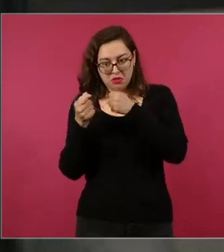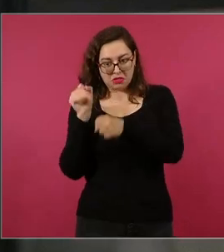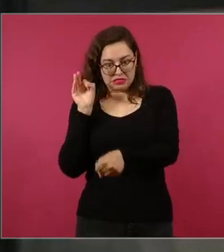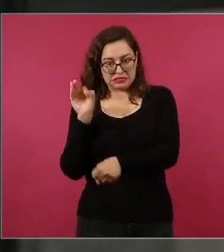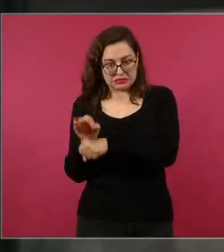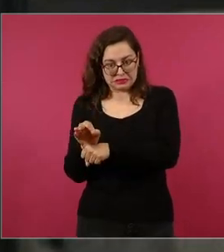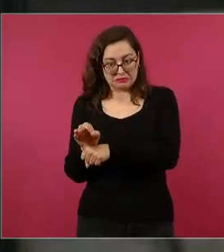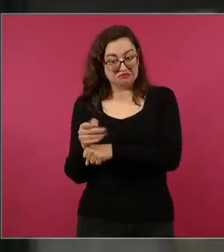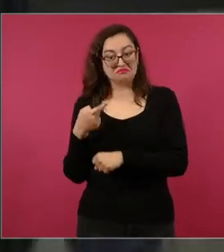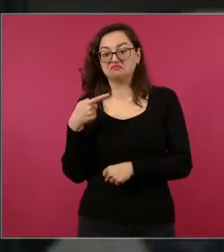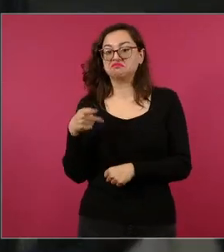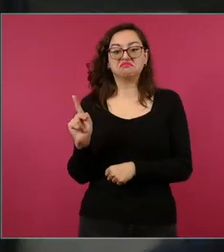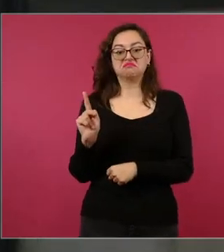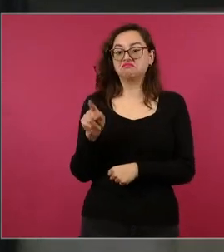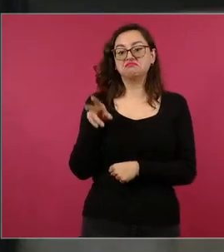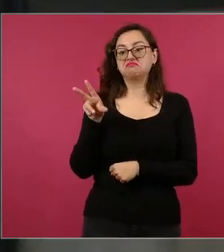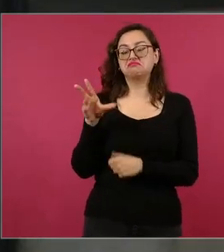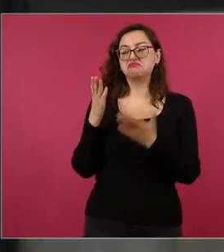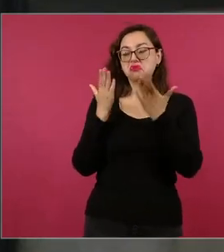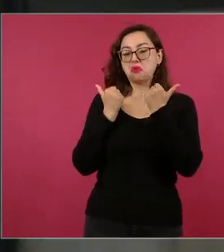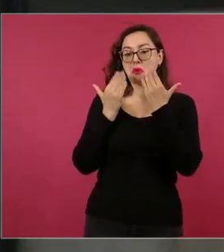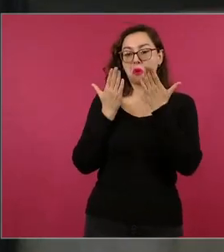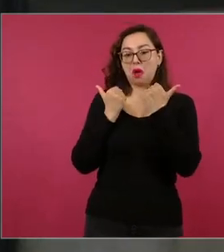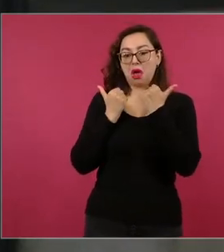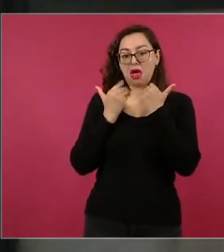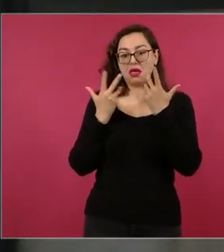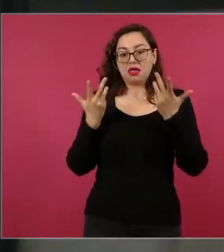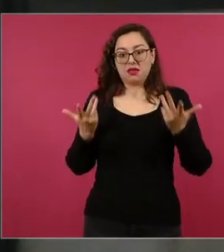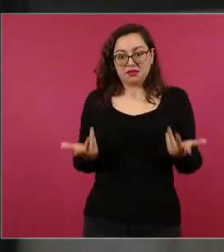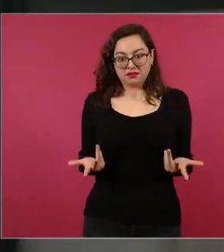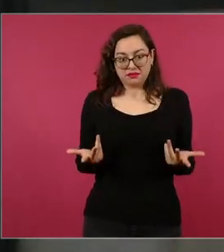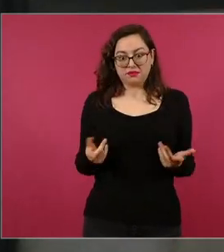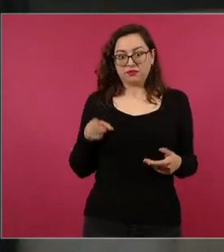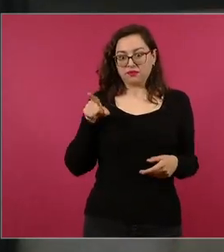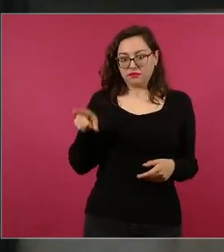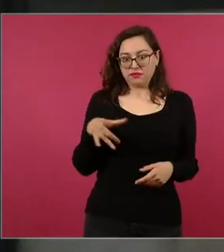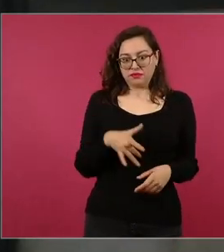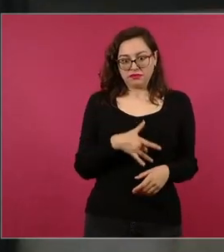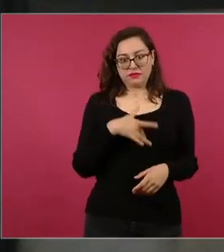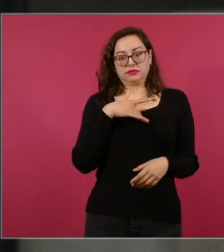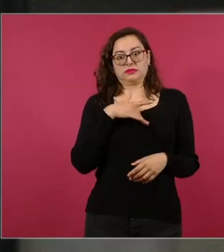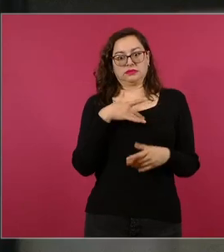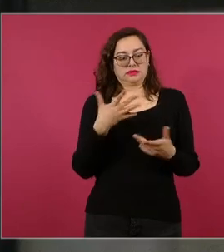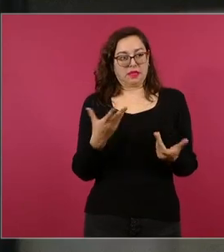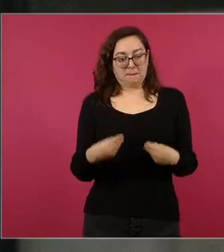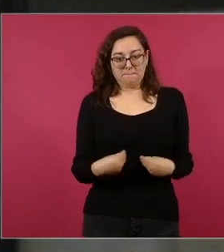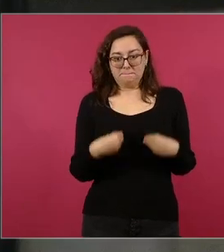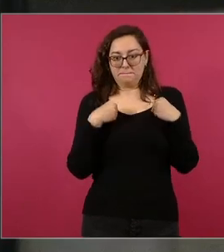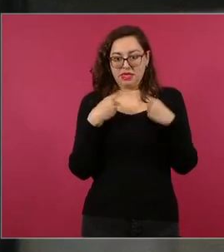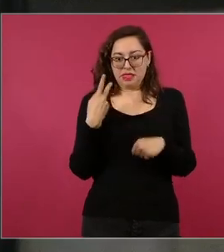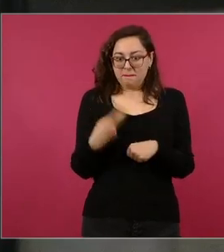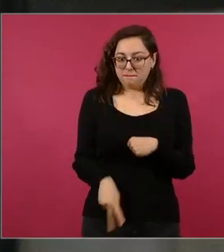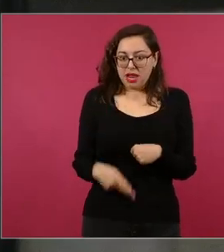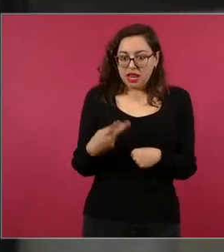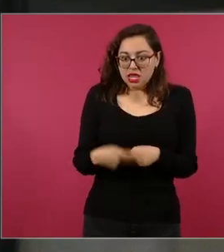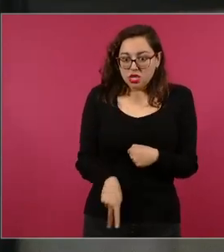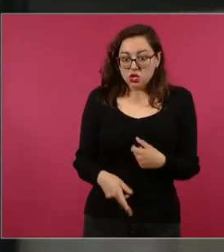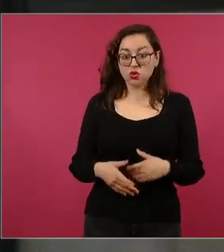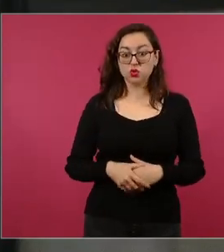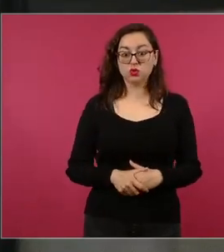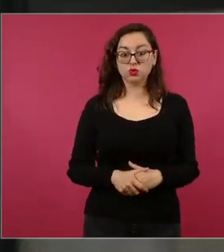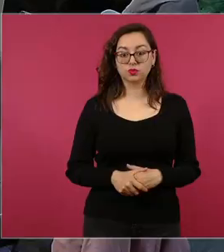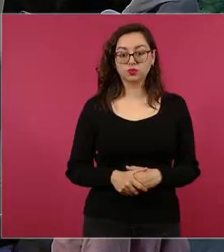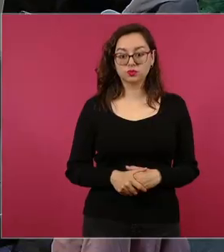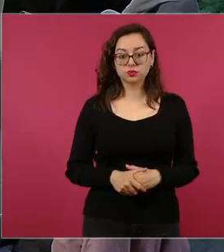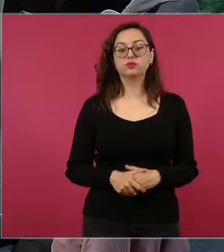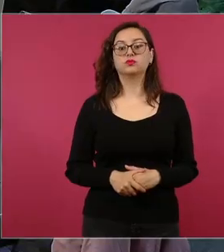pues le fue negado. Él considera que su vida está en riesgo, ya que ha sido víctima de algunas amenazas. Sí, hay